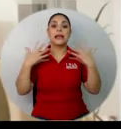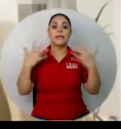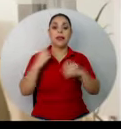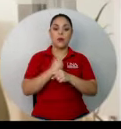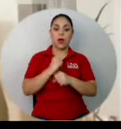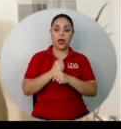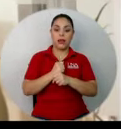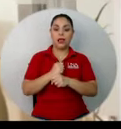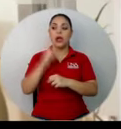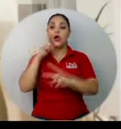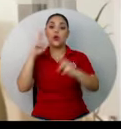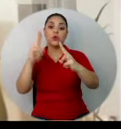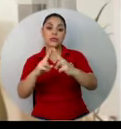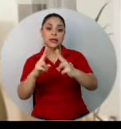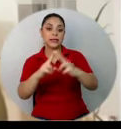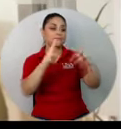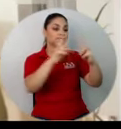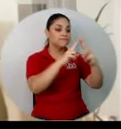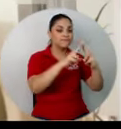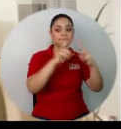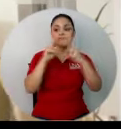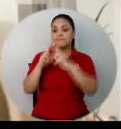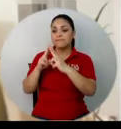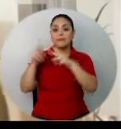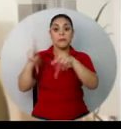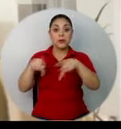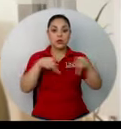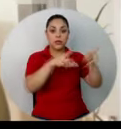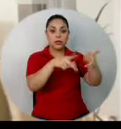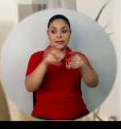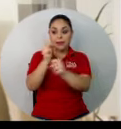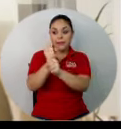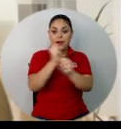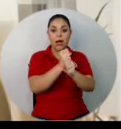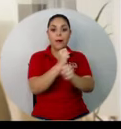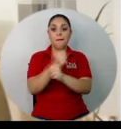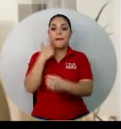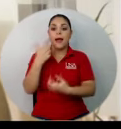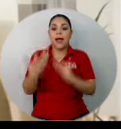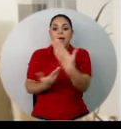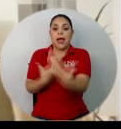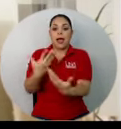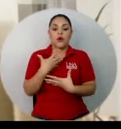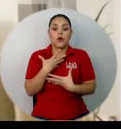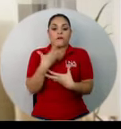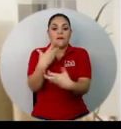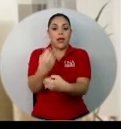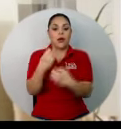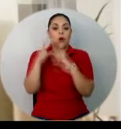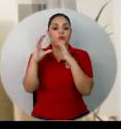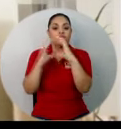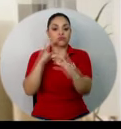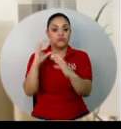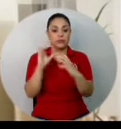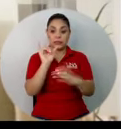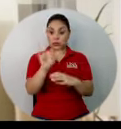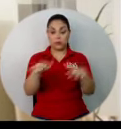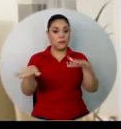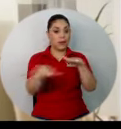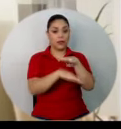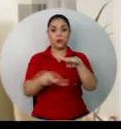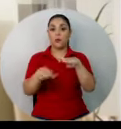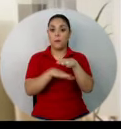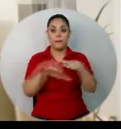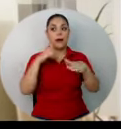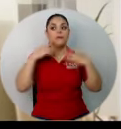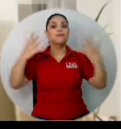conocer a las personas con las que estamos trabajando y fomentar ambientes de confianza y de comunicación en ellos, que son elementos básicos del clima